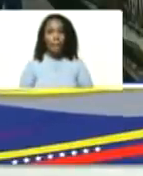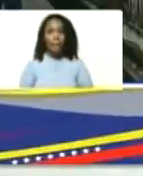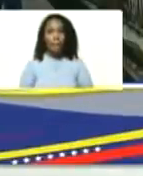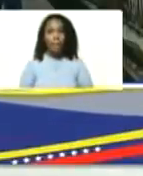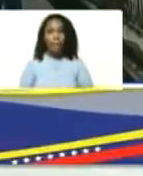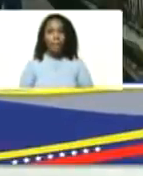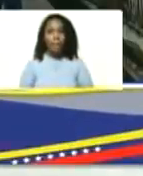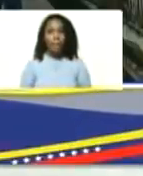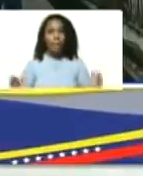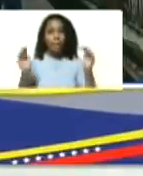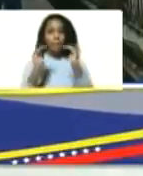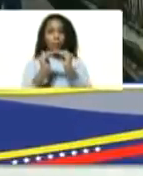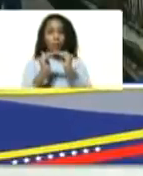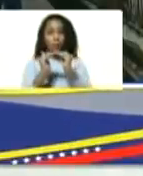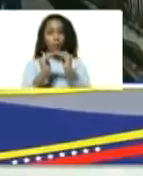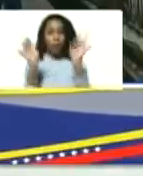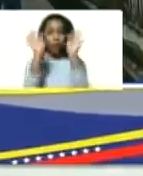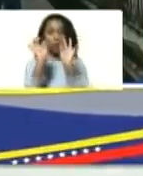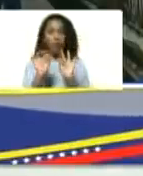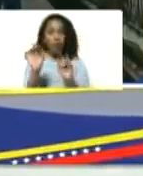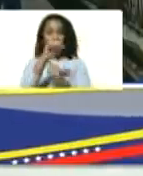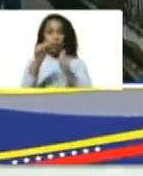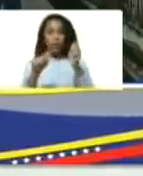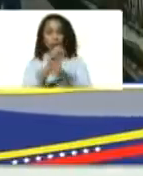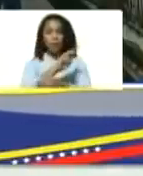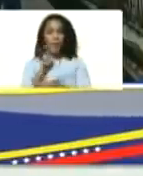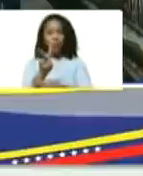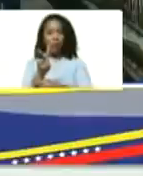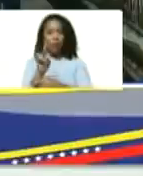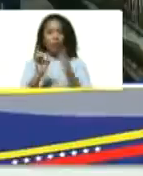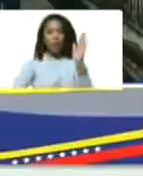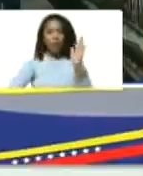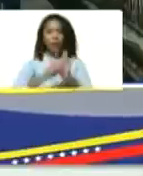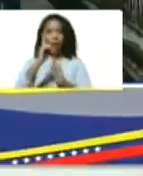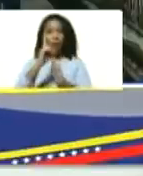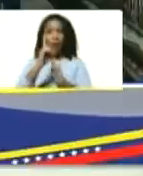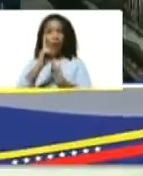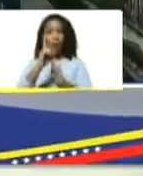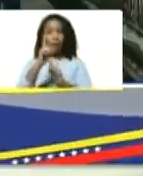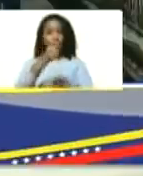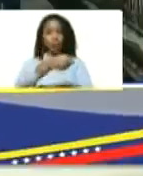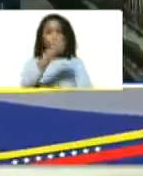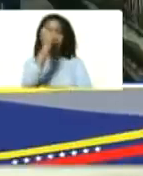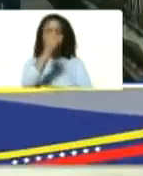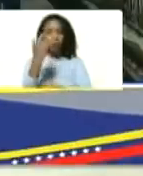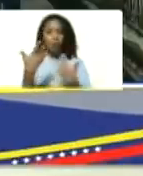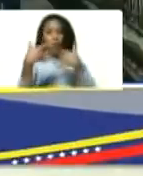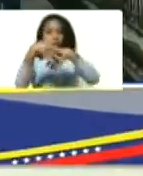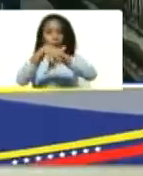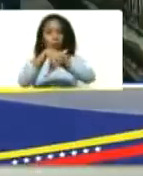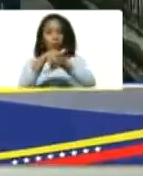igualmente josé aguilera viceministro de desarrollo pecuario integral